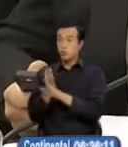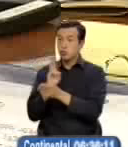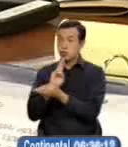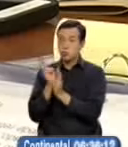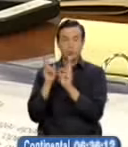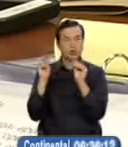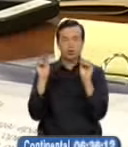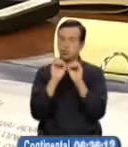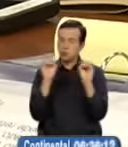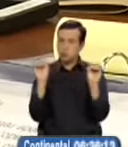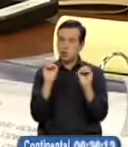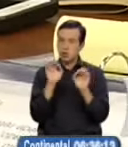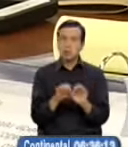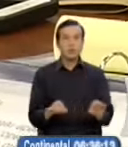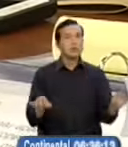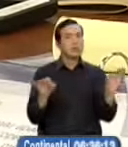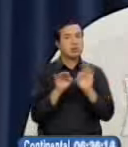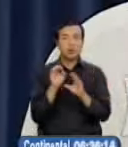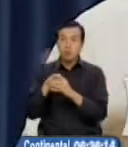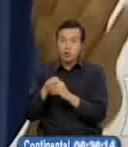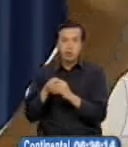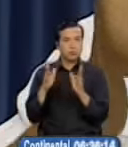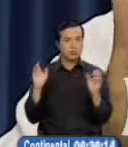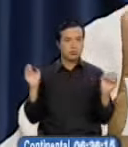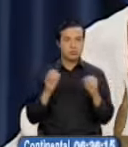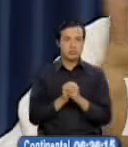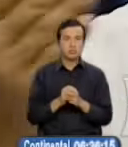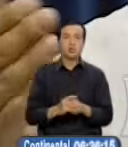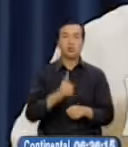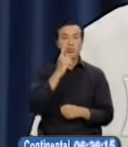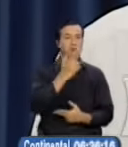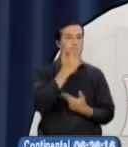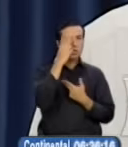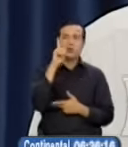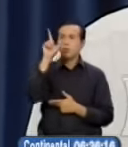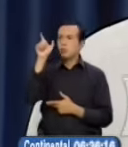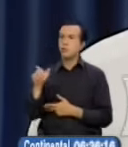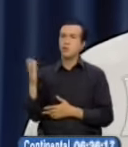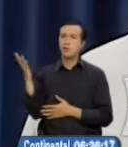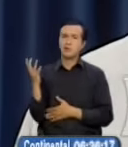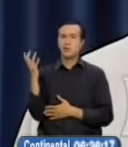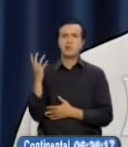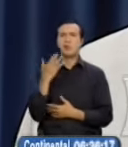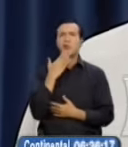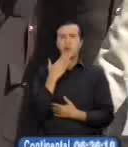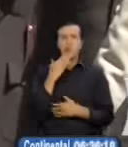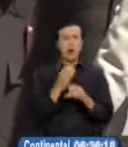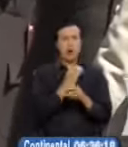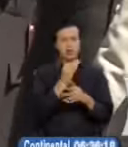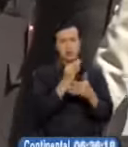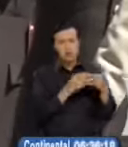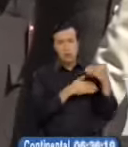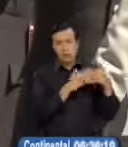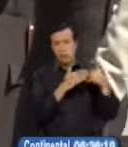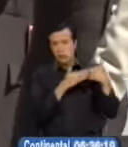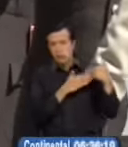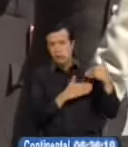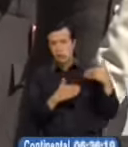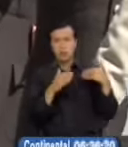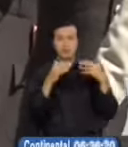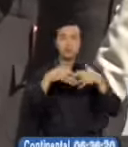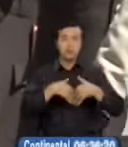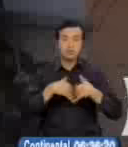reformas, a pesar de ser importante. Tenemos menos de un soldado activo por un soldado pasivo. Es una ficción contable. Y menciona claramente que